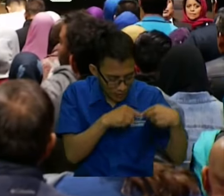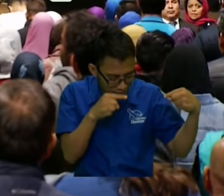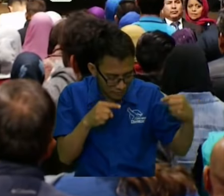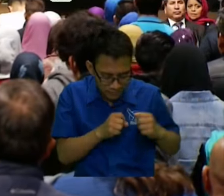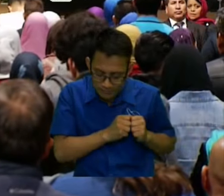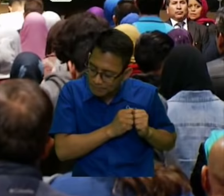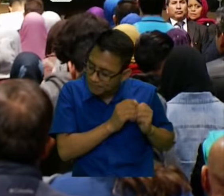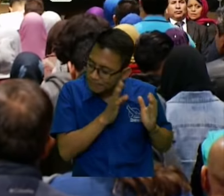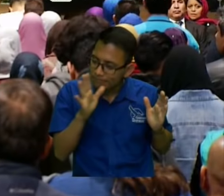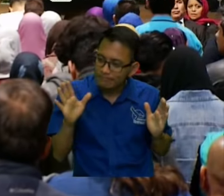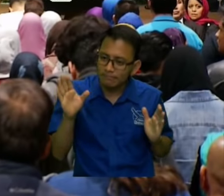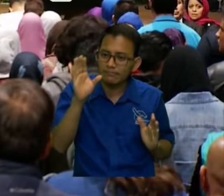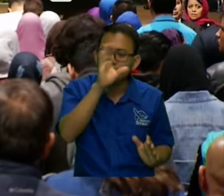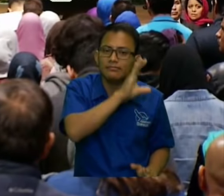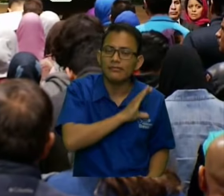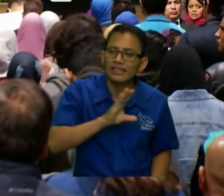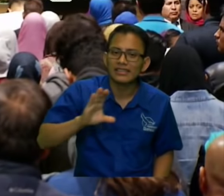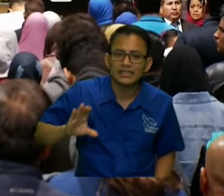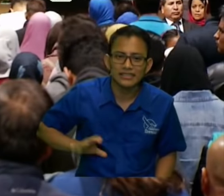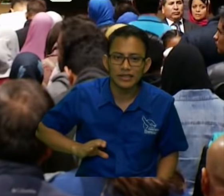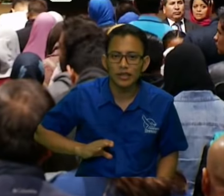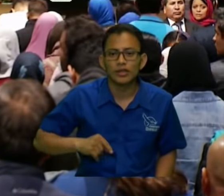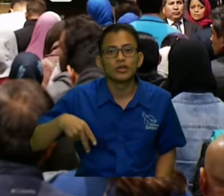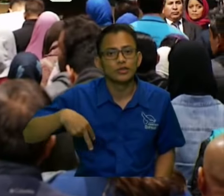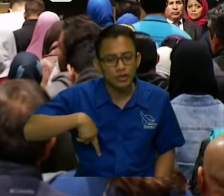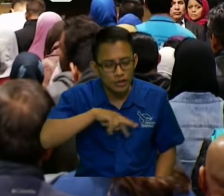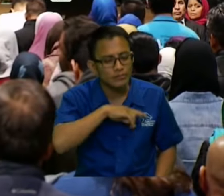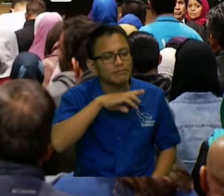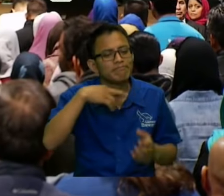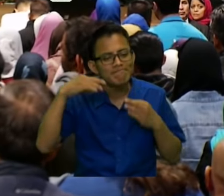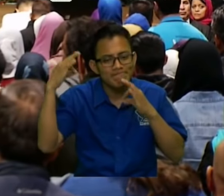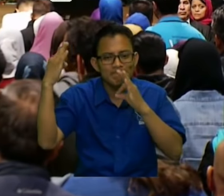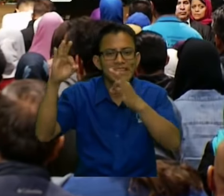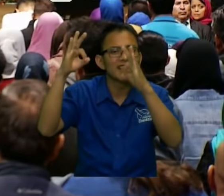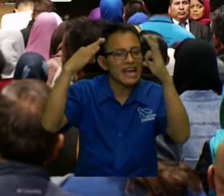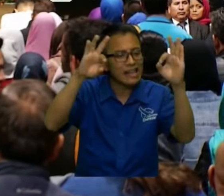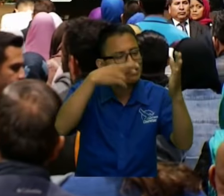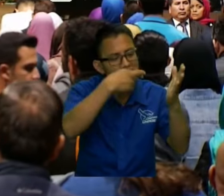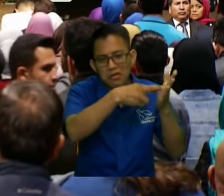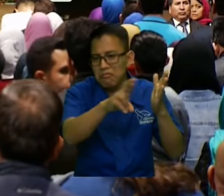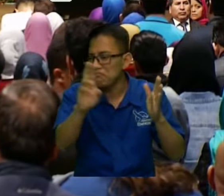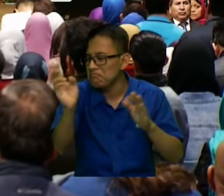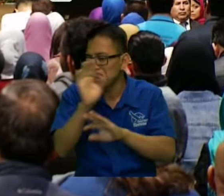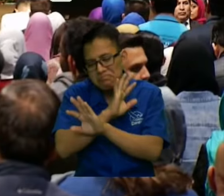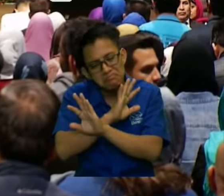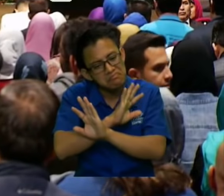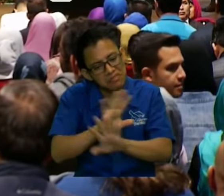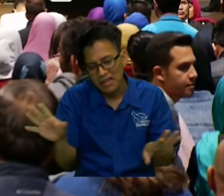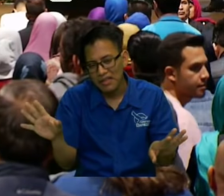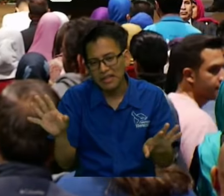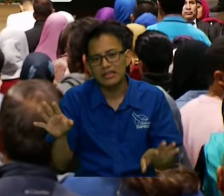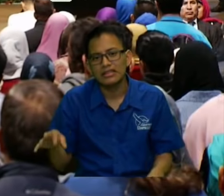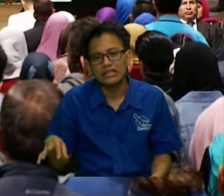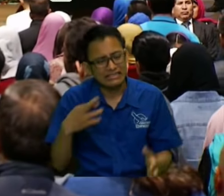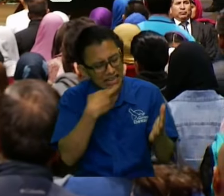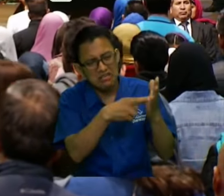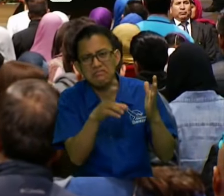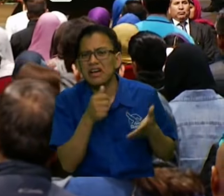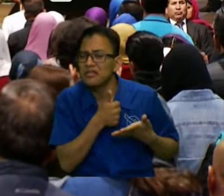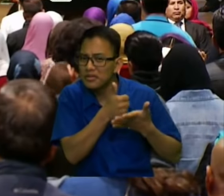no estamos predicando ninguna religión, porque ninguna religión te puede cambiar ni